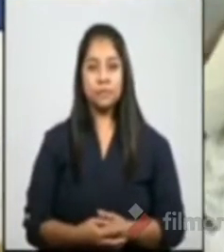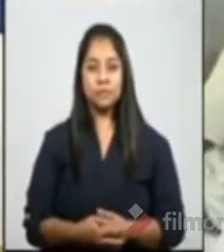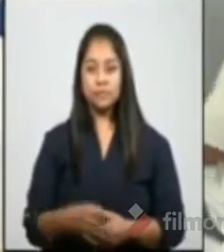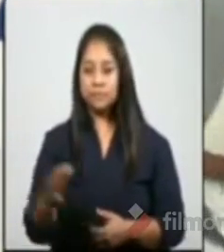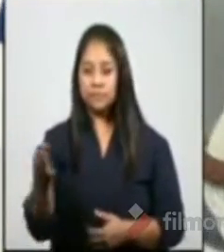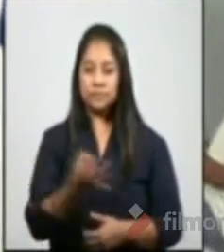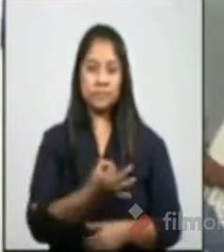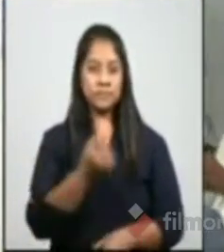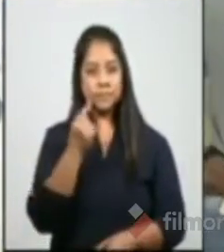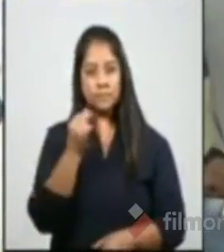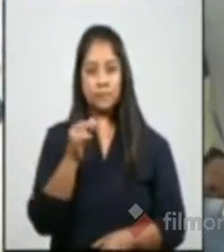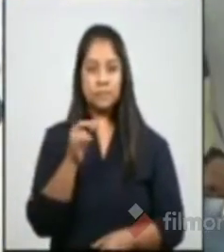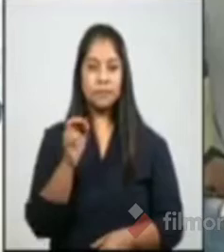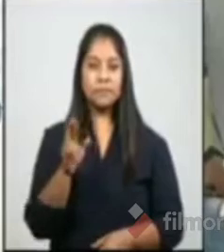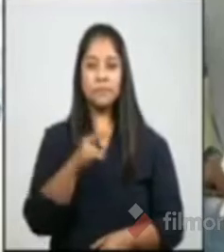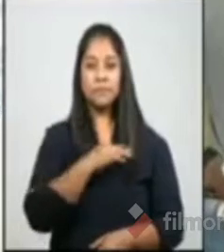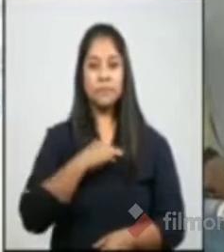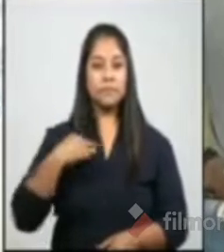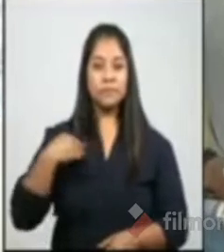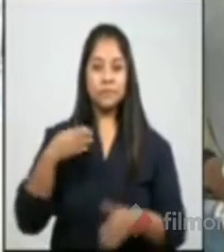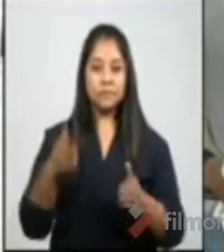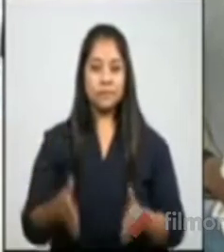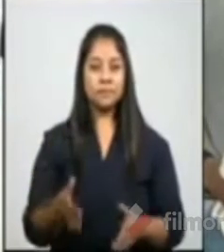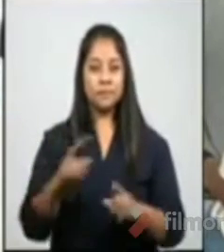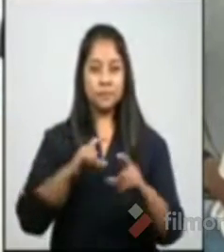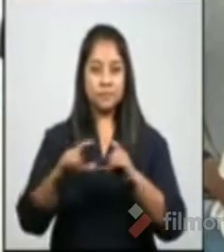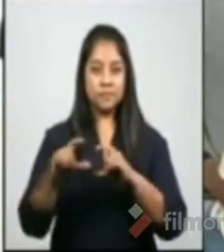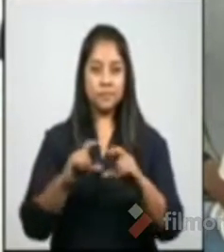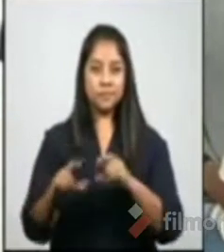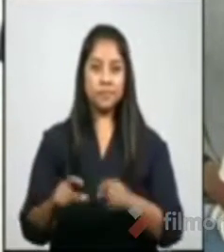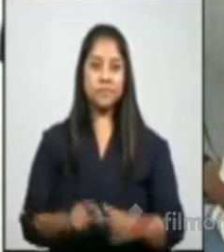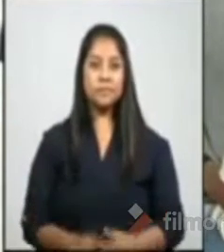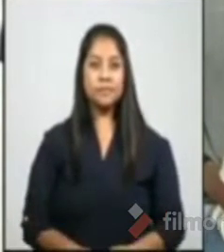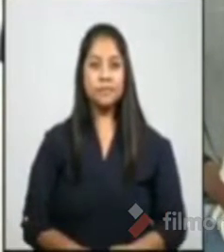excelentísimo señor ministro de Comunicaciones,